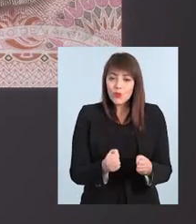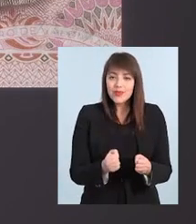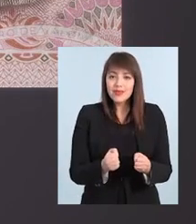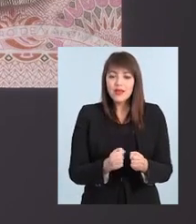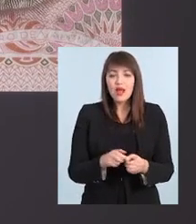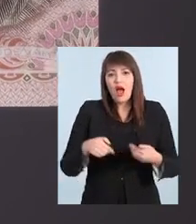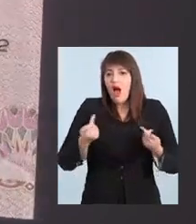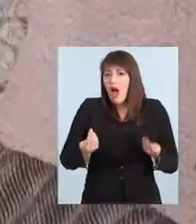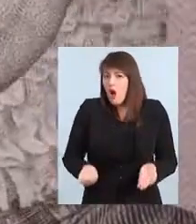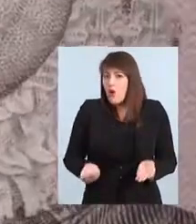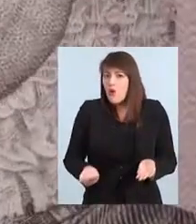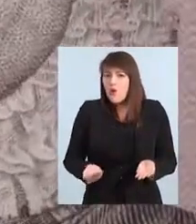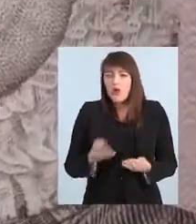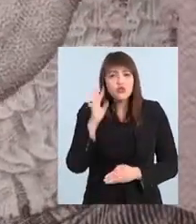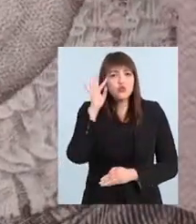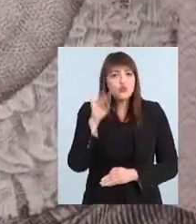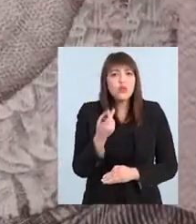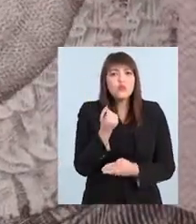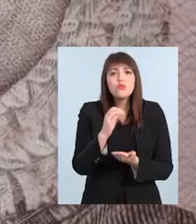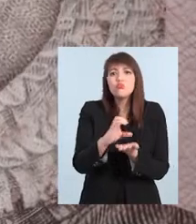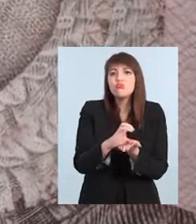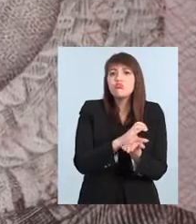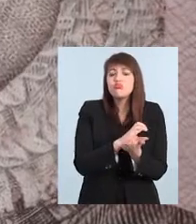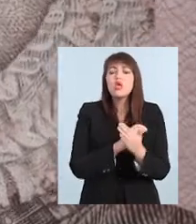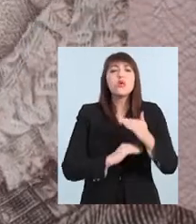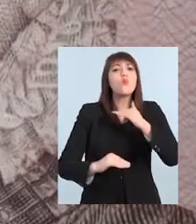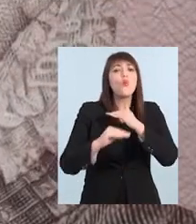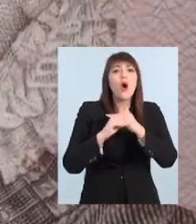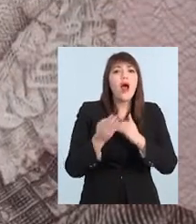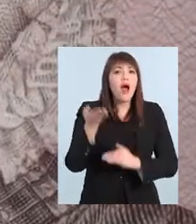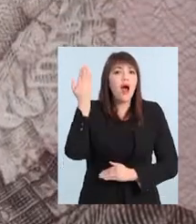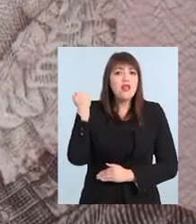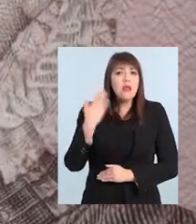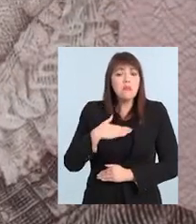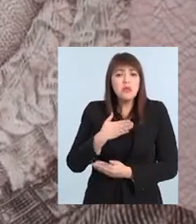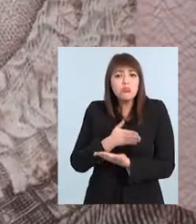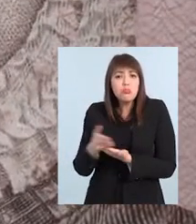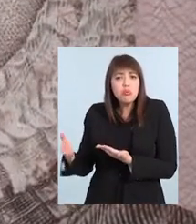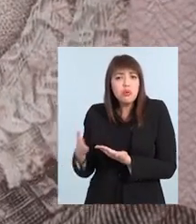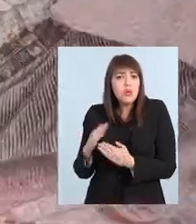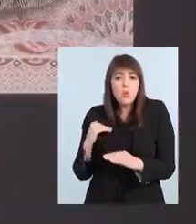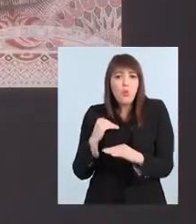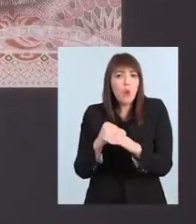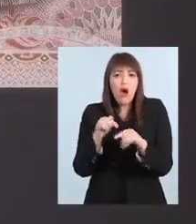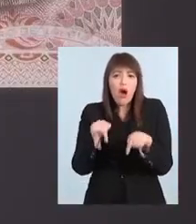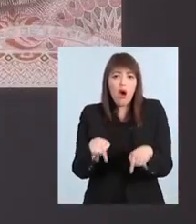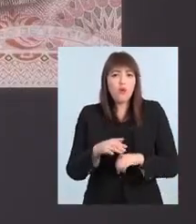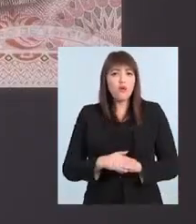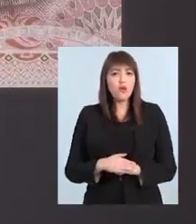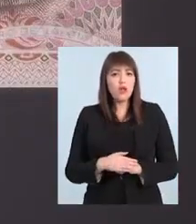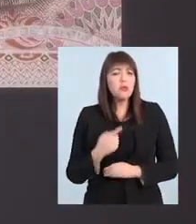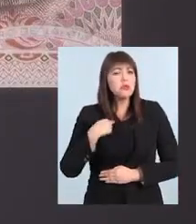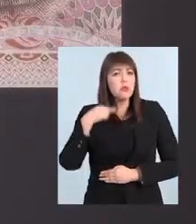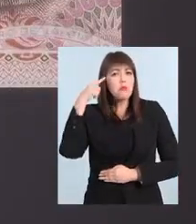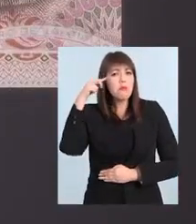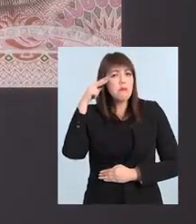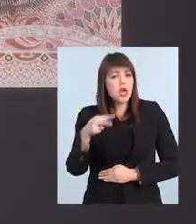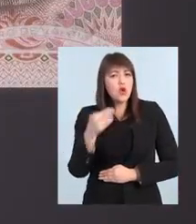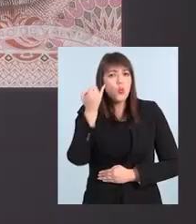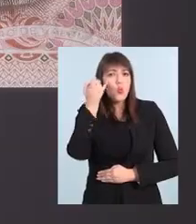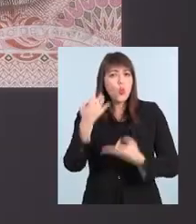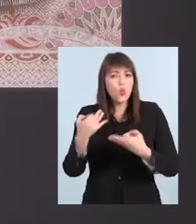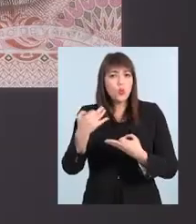ahora? Supe que los sueldos siguen casi igual a cuando me sacaron de circulación. Es que hasta yo